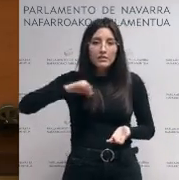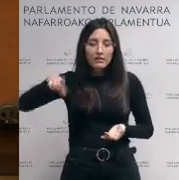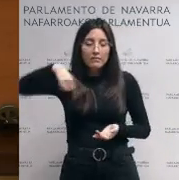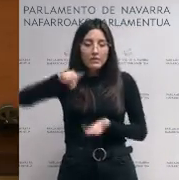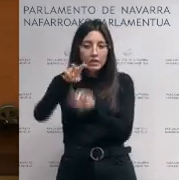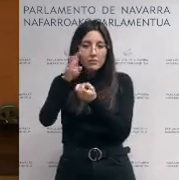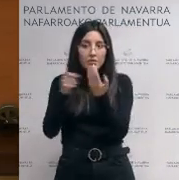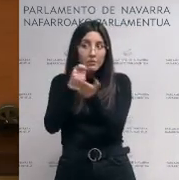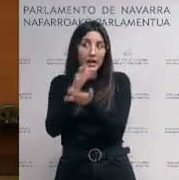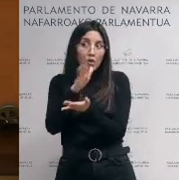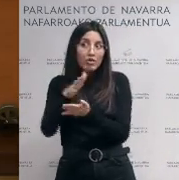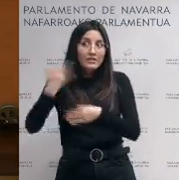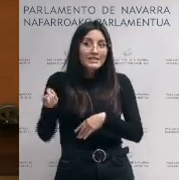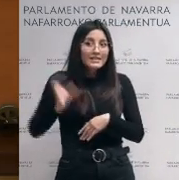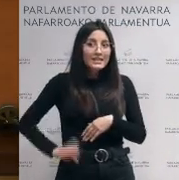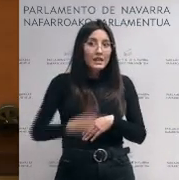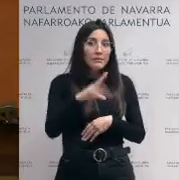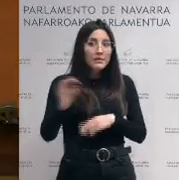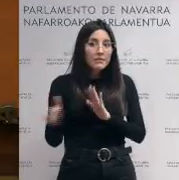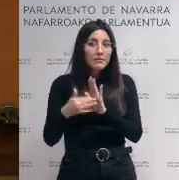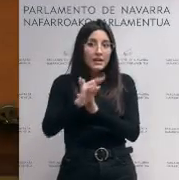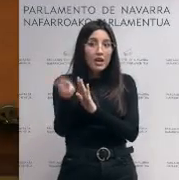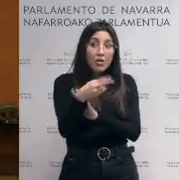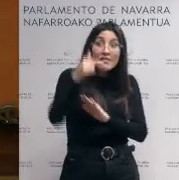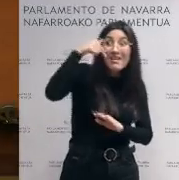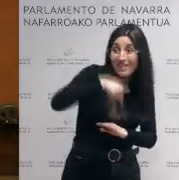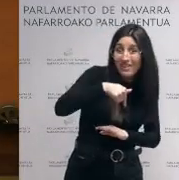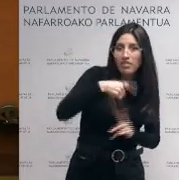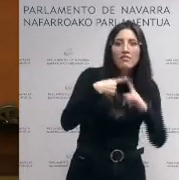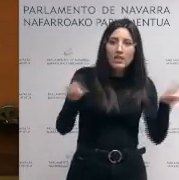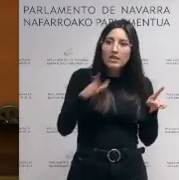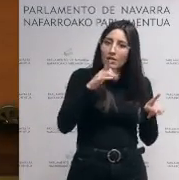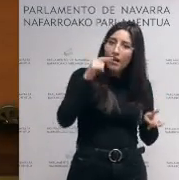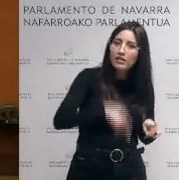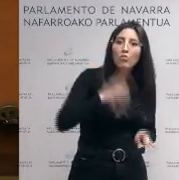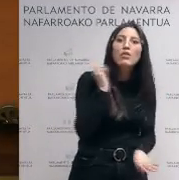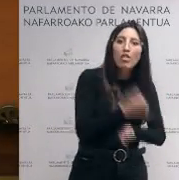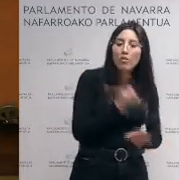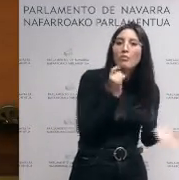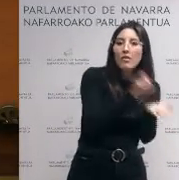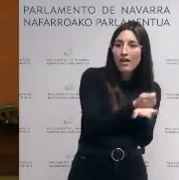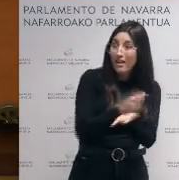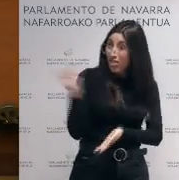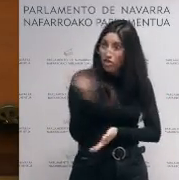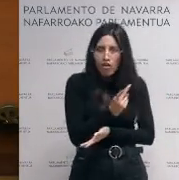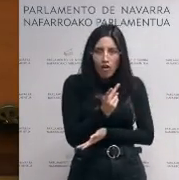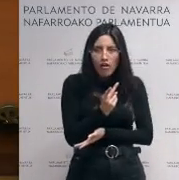a 20.000 euros y en Navarra sí tengan que pagar. Eso no es